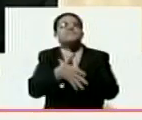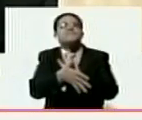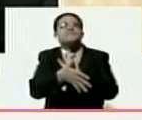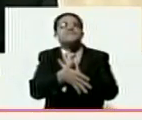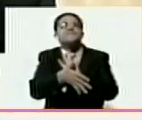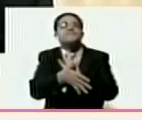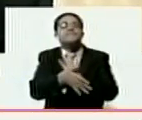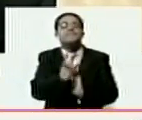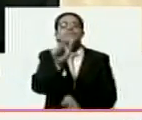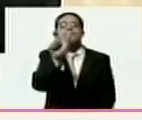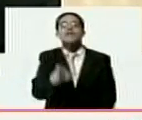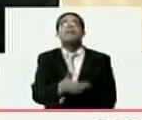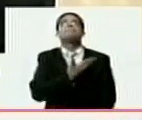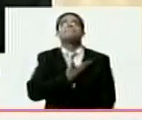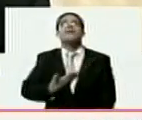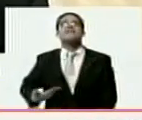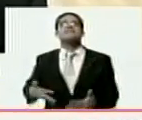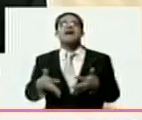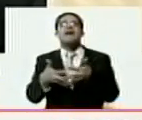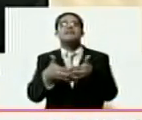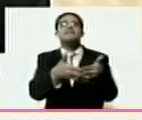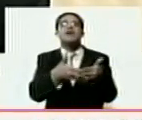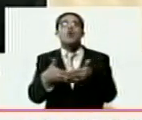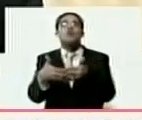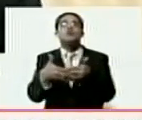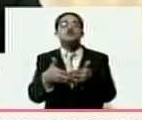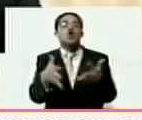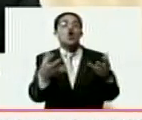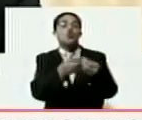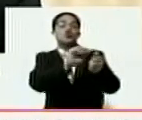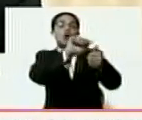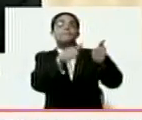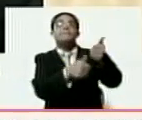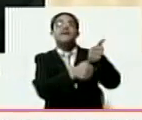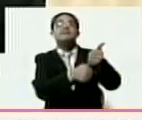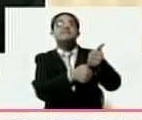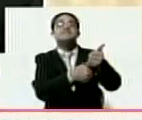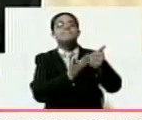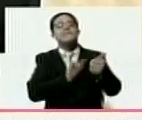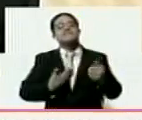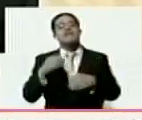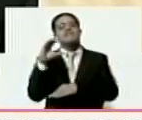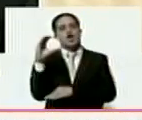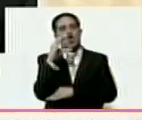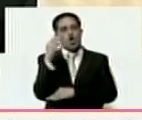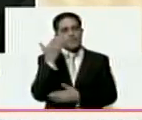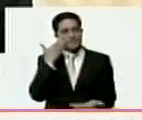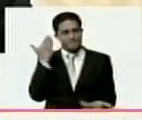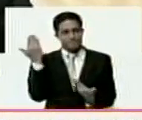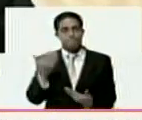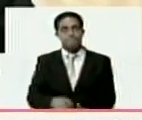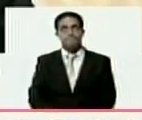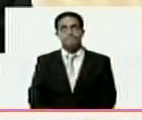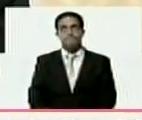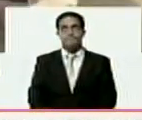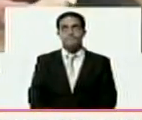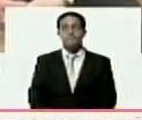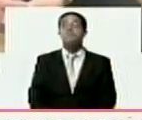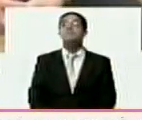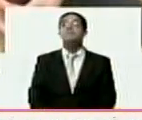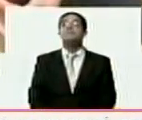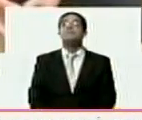el presidente de los Estados Unidos con el subpresidente de Colombia en la oficina Oval. Adelante.